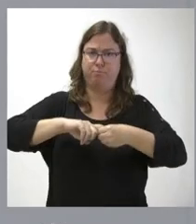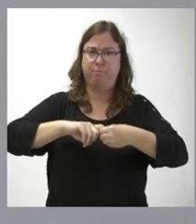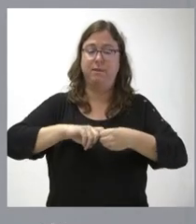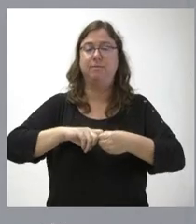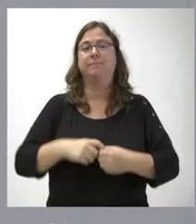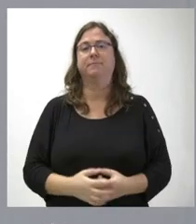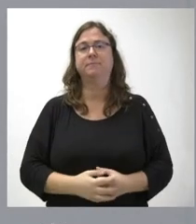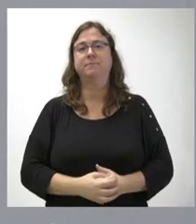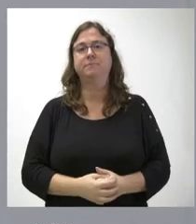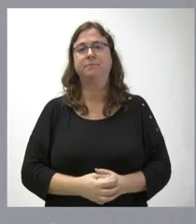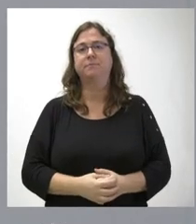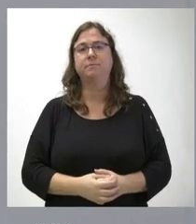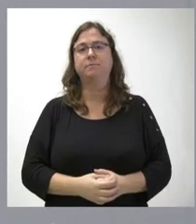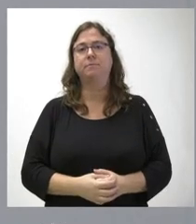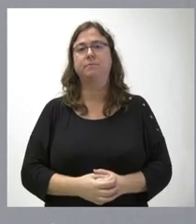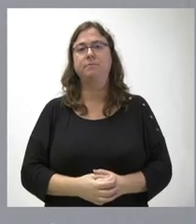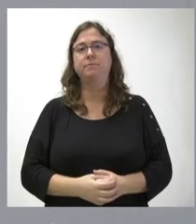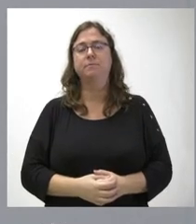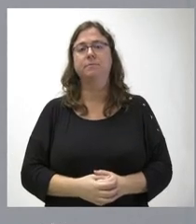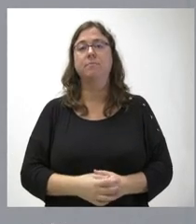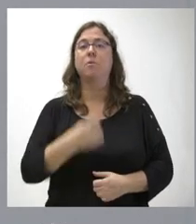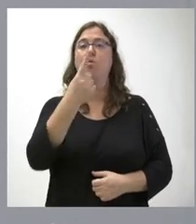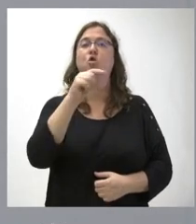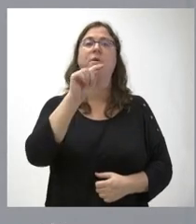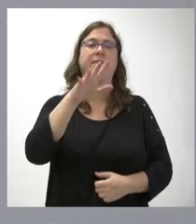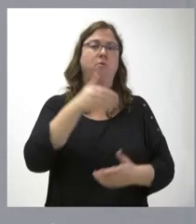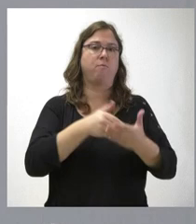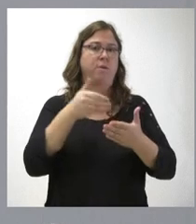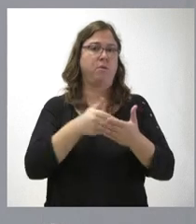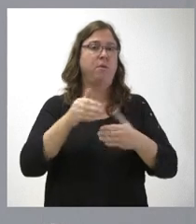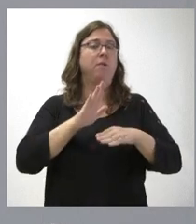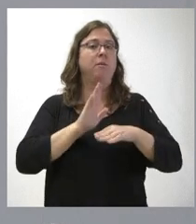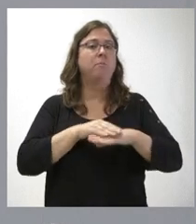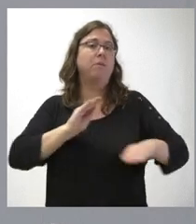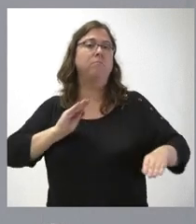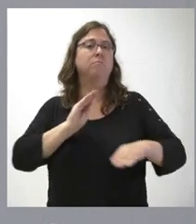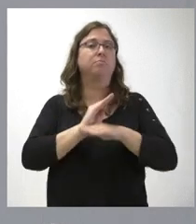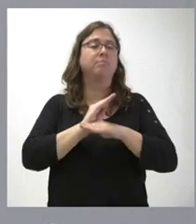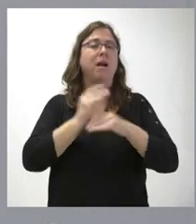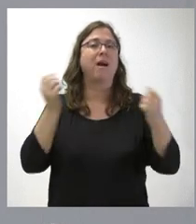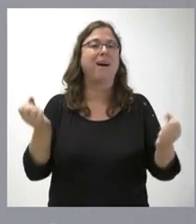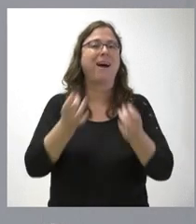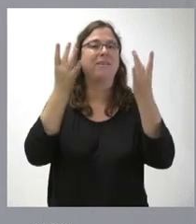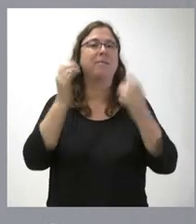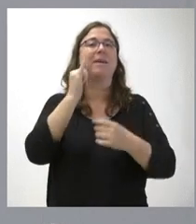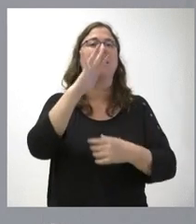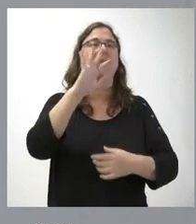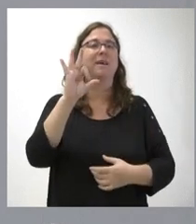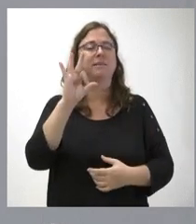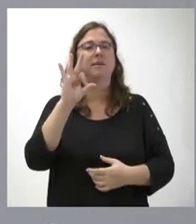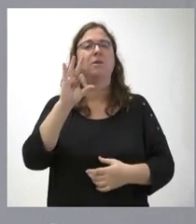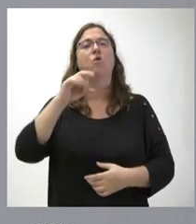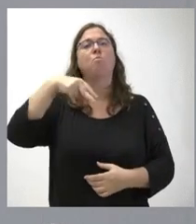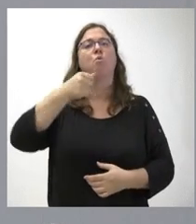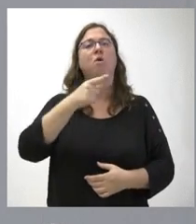curso correspondiente 1,5 millones de euros para financiar la actividad de los I de muga de sayago en